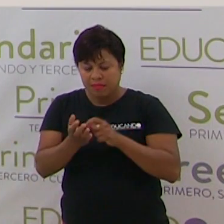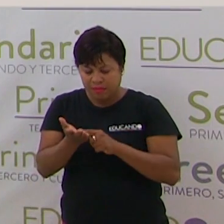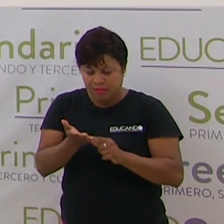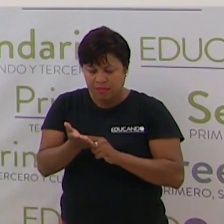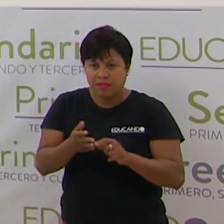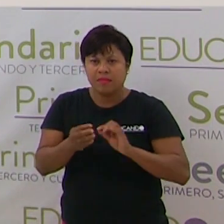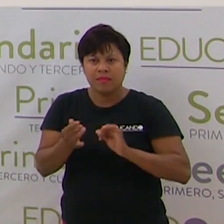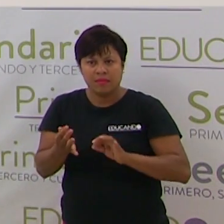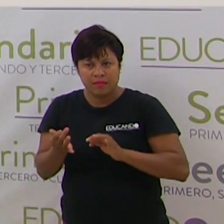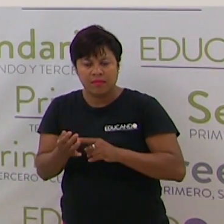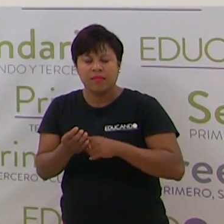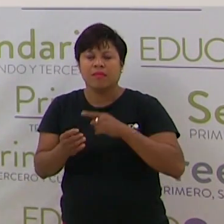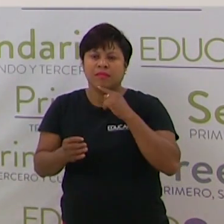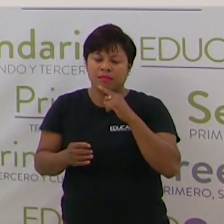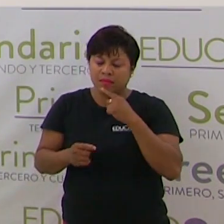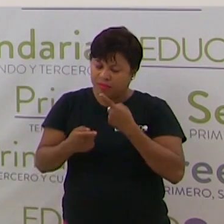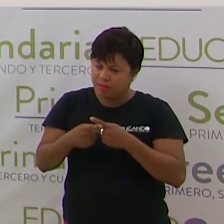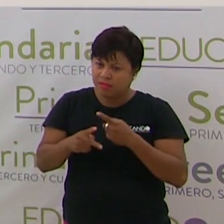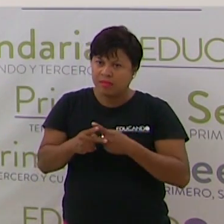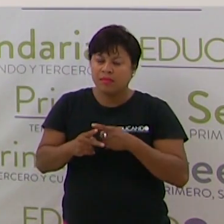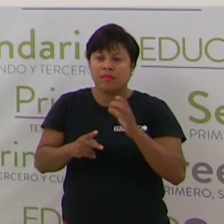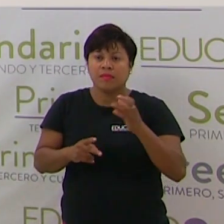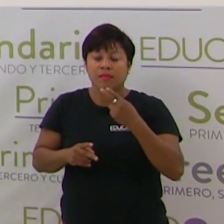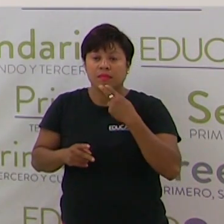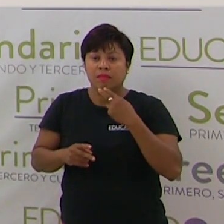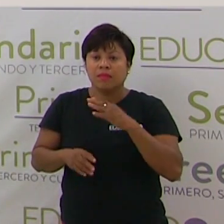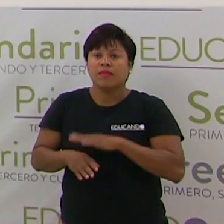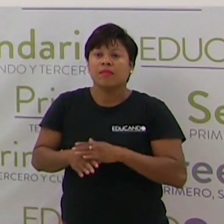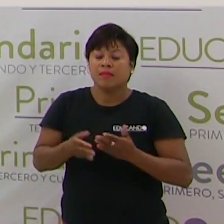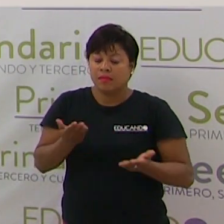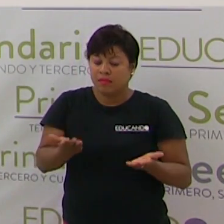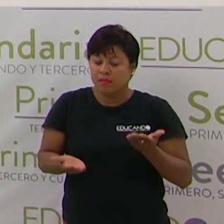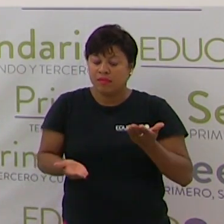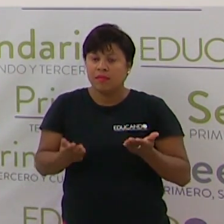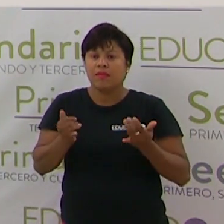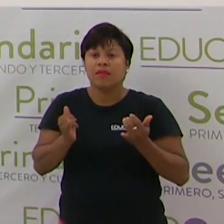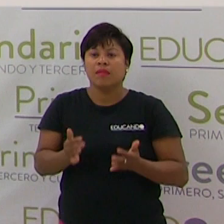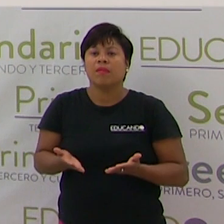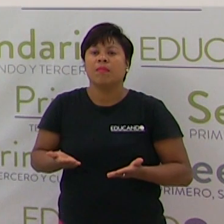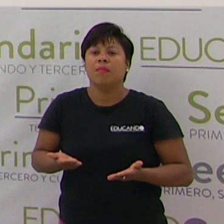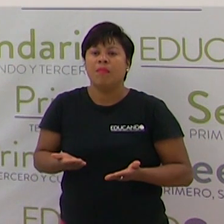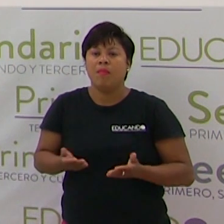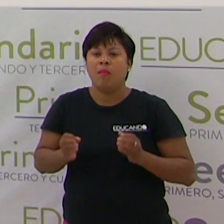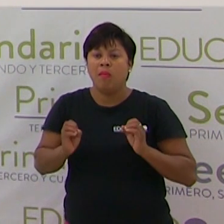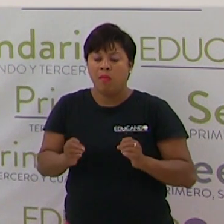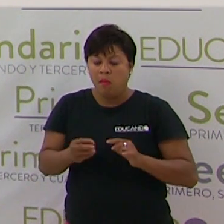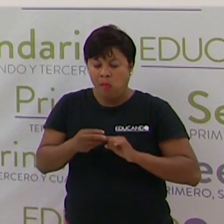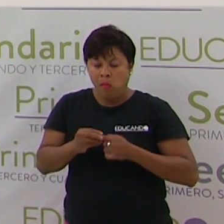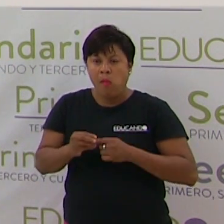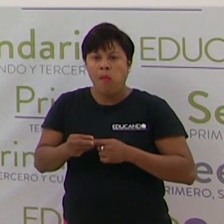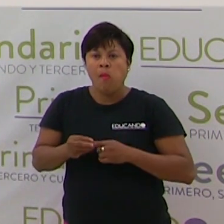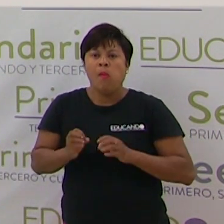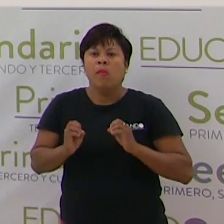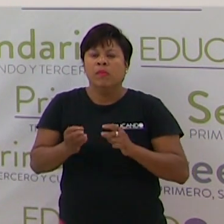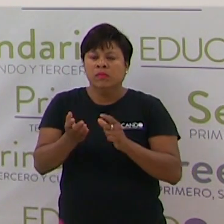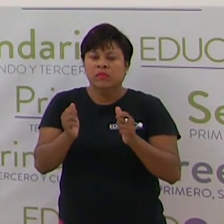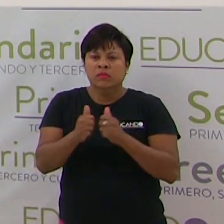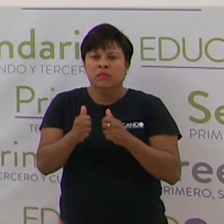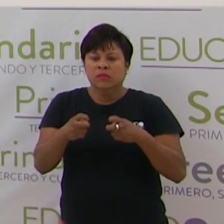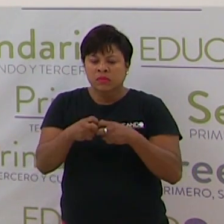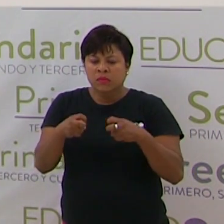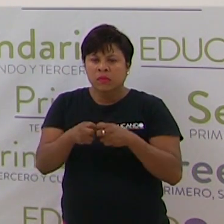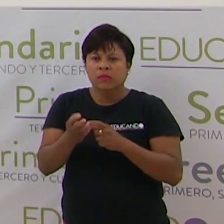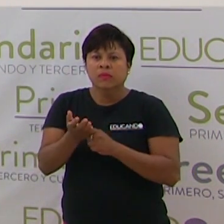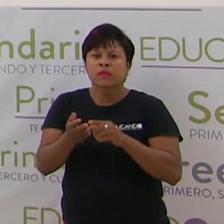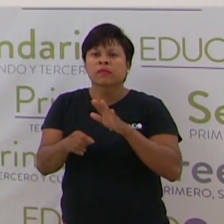sacapuntas y demás. Y cuando tú palpas el sacapuntas y palpas la goma, ¿cuál